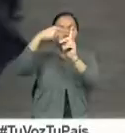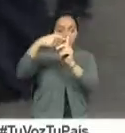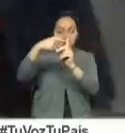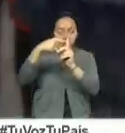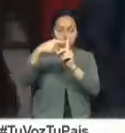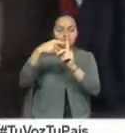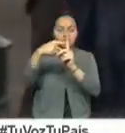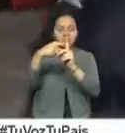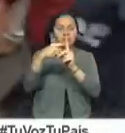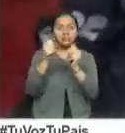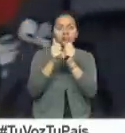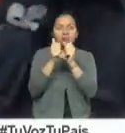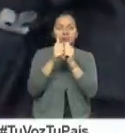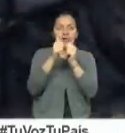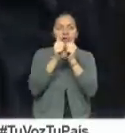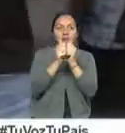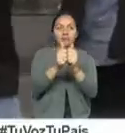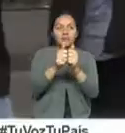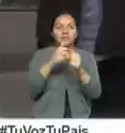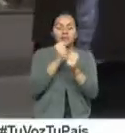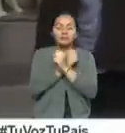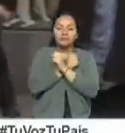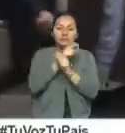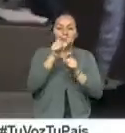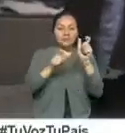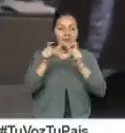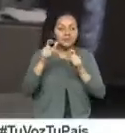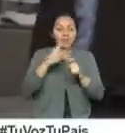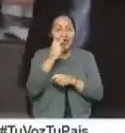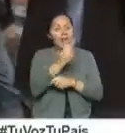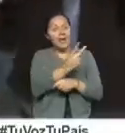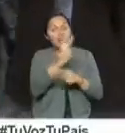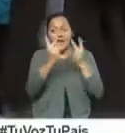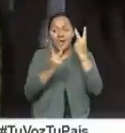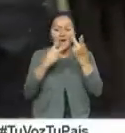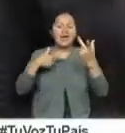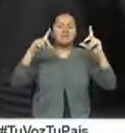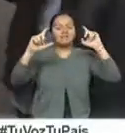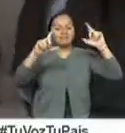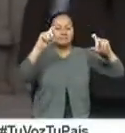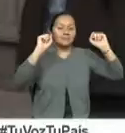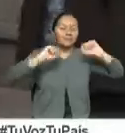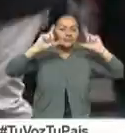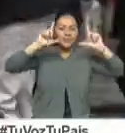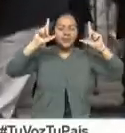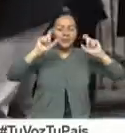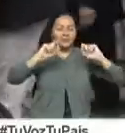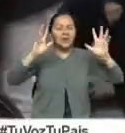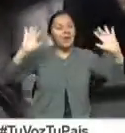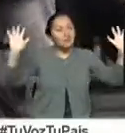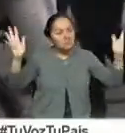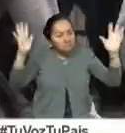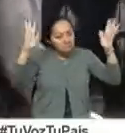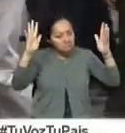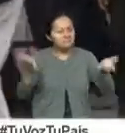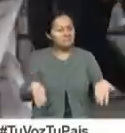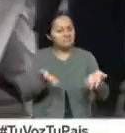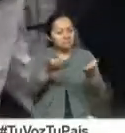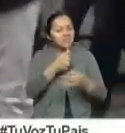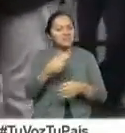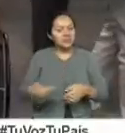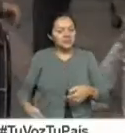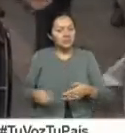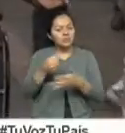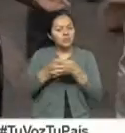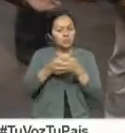paso recibió el cariño de las personas quienes se percataron de su recorrido. Muchos de ellos alentaron al mandatario a seguir